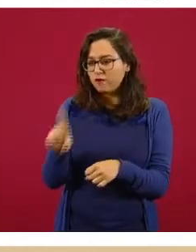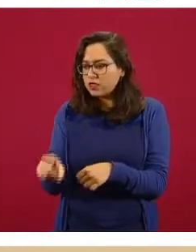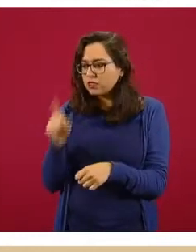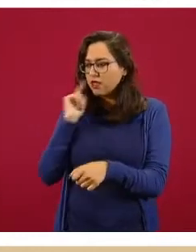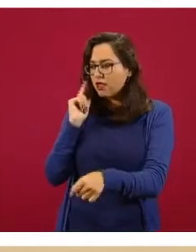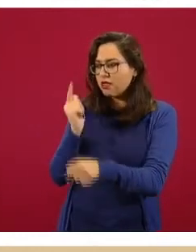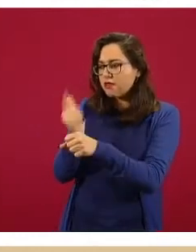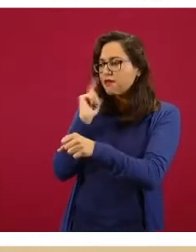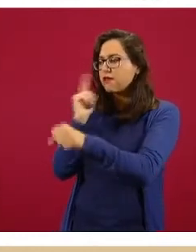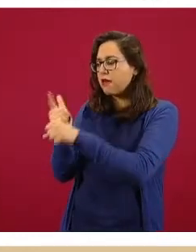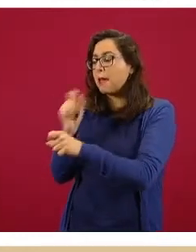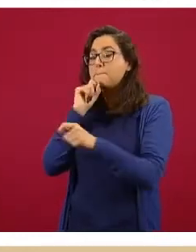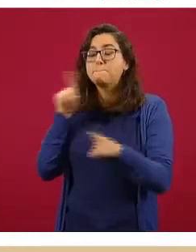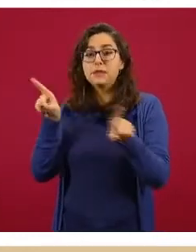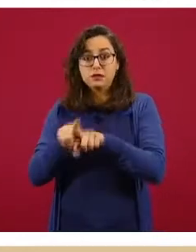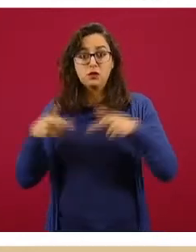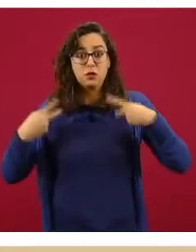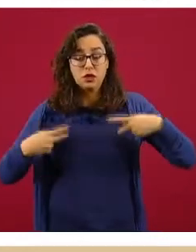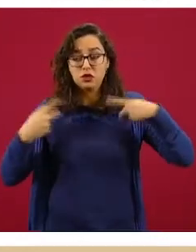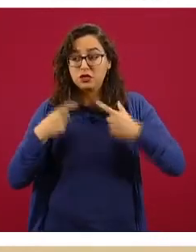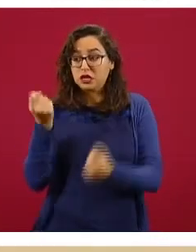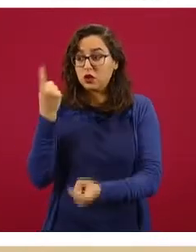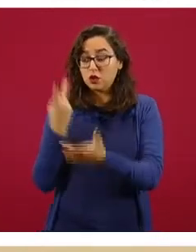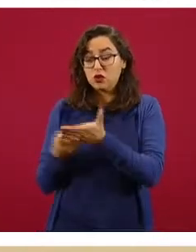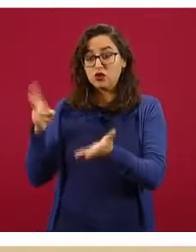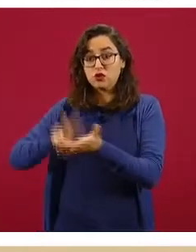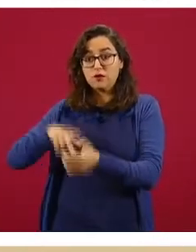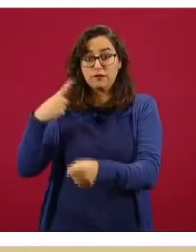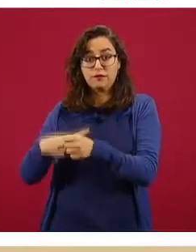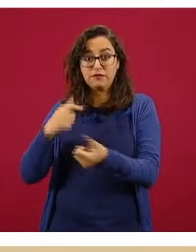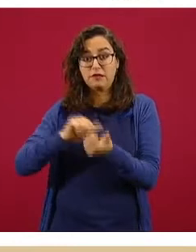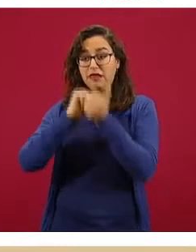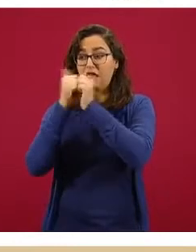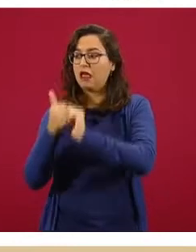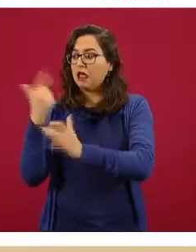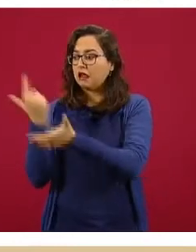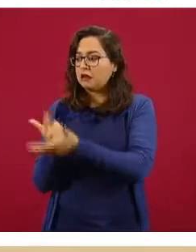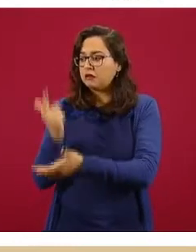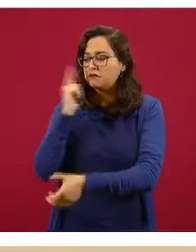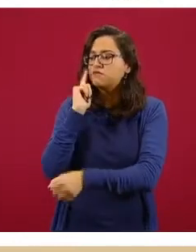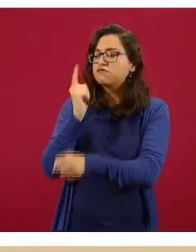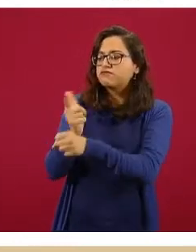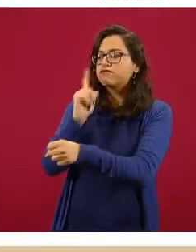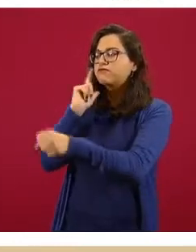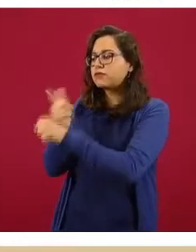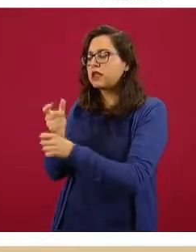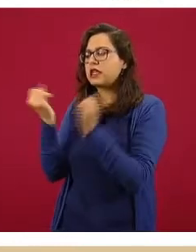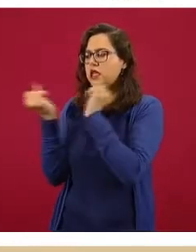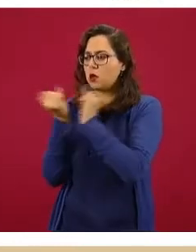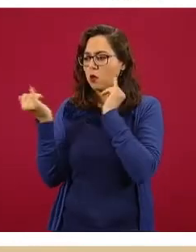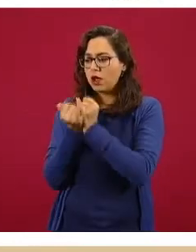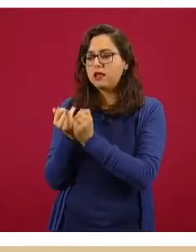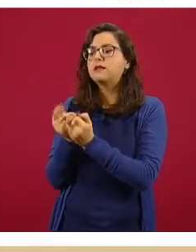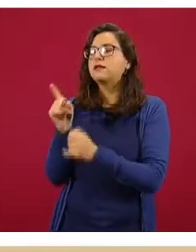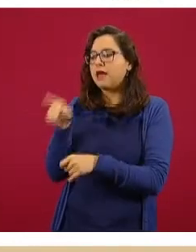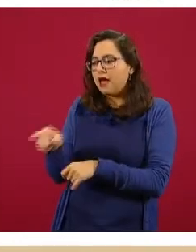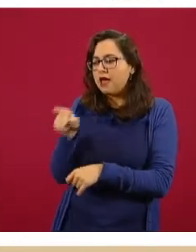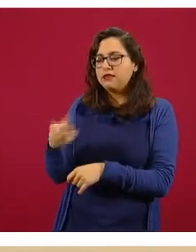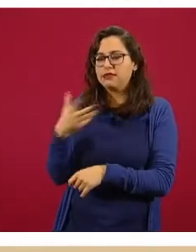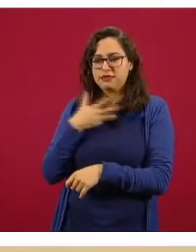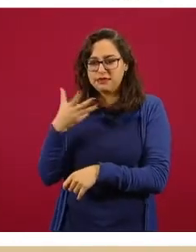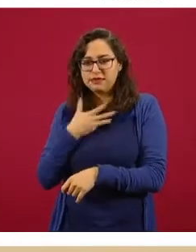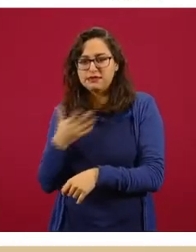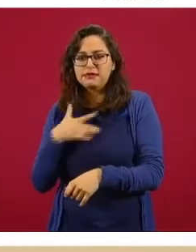le asesora, se le orienta y se le refiere. Si alguien tiene los síntomas, también se le hacen las pruebas